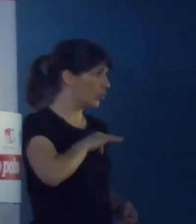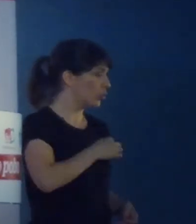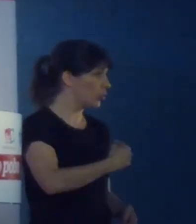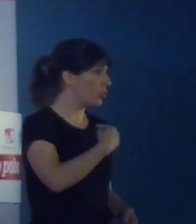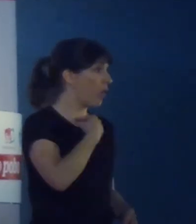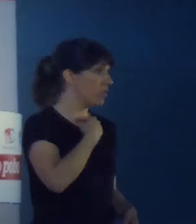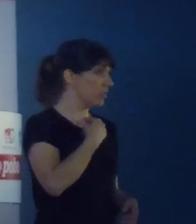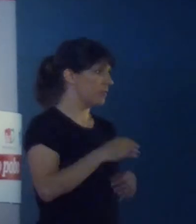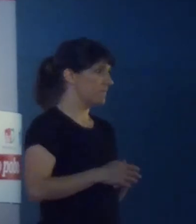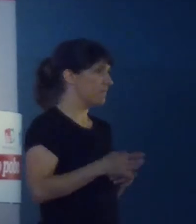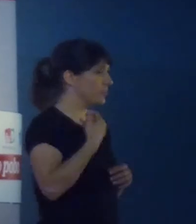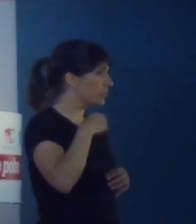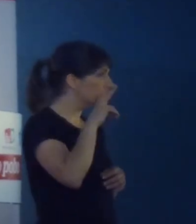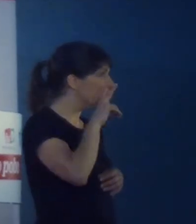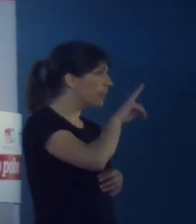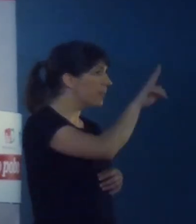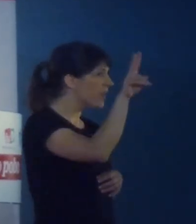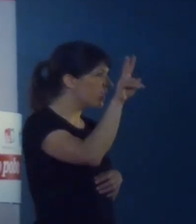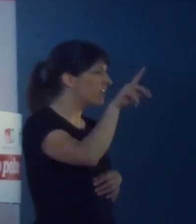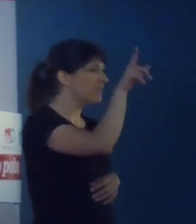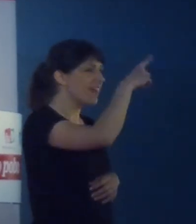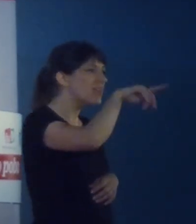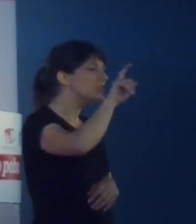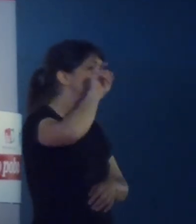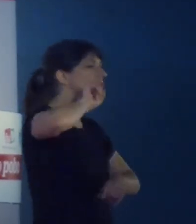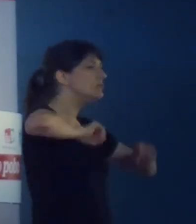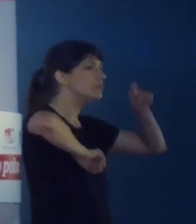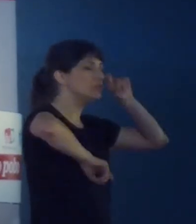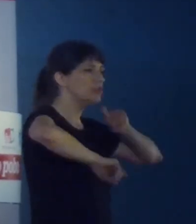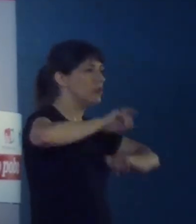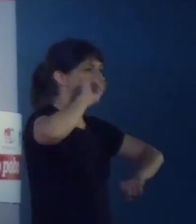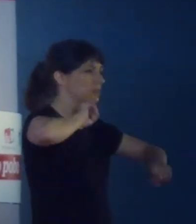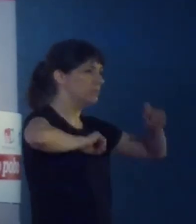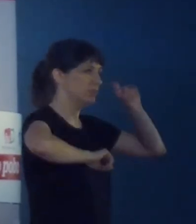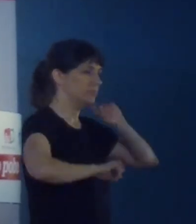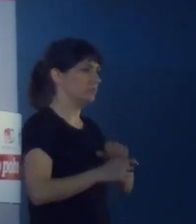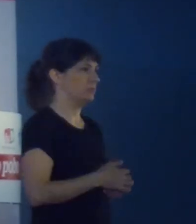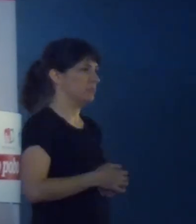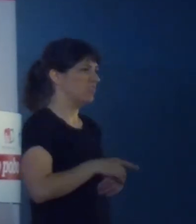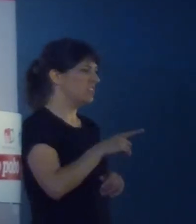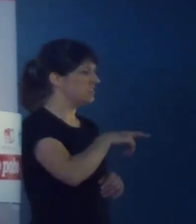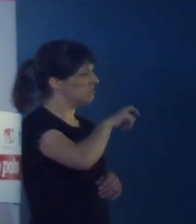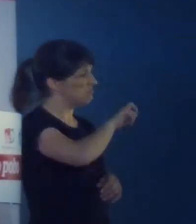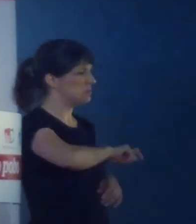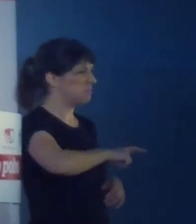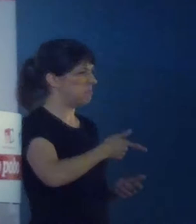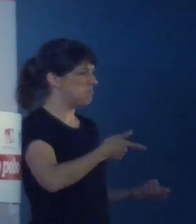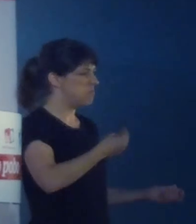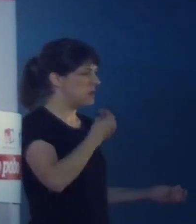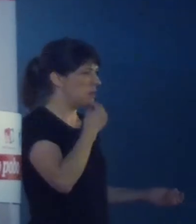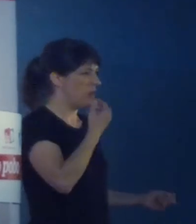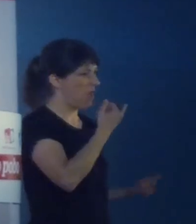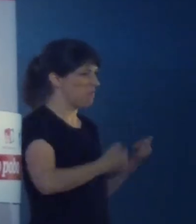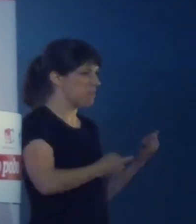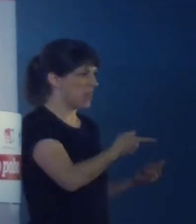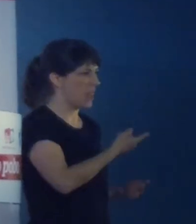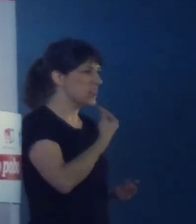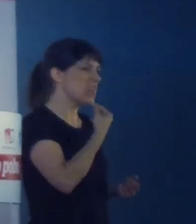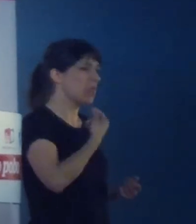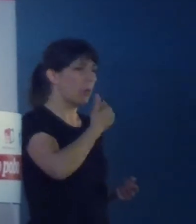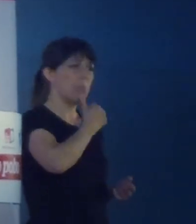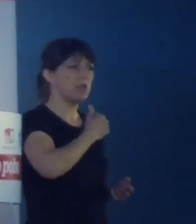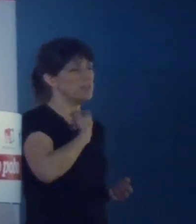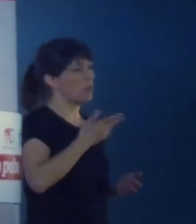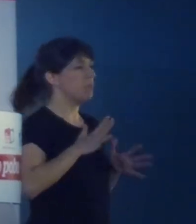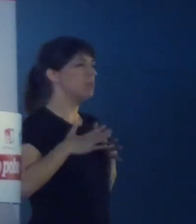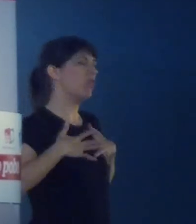oradores, vías que estaban chorando. E ese mamarracho aínda dixo que Oveiras se